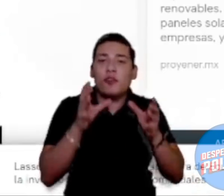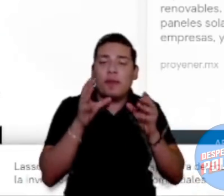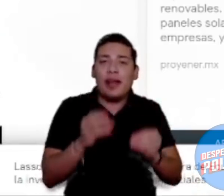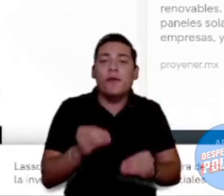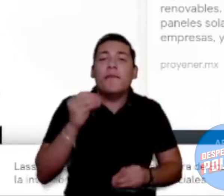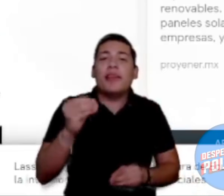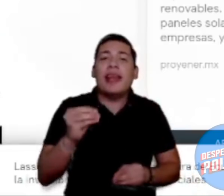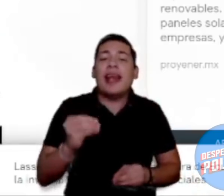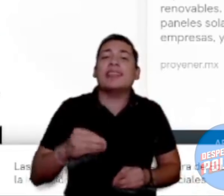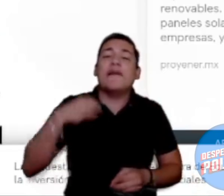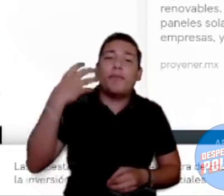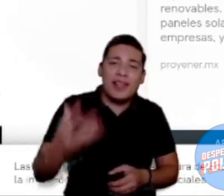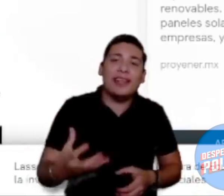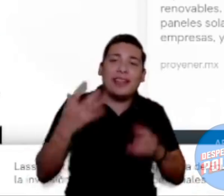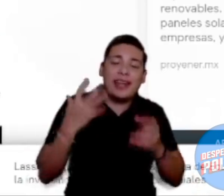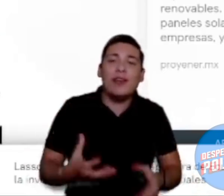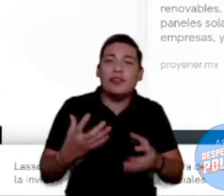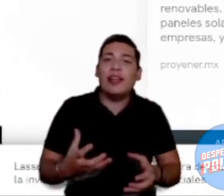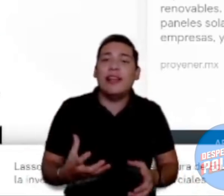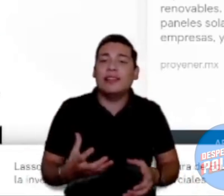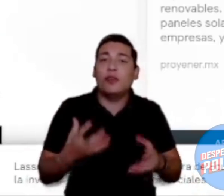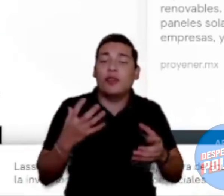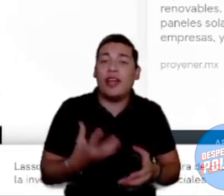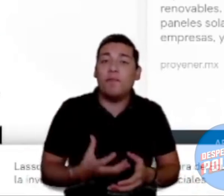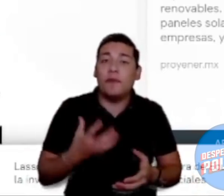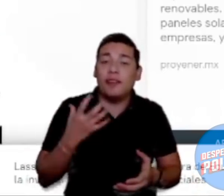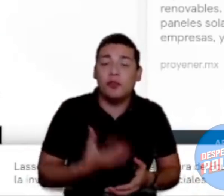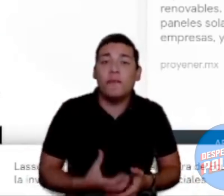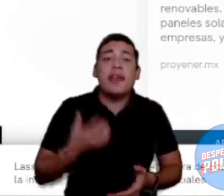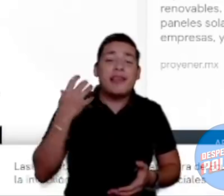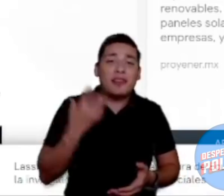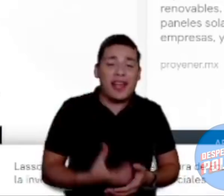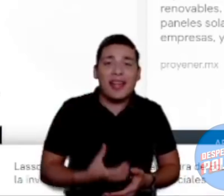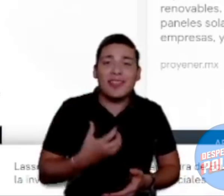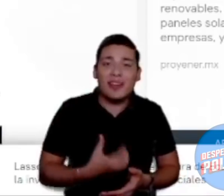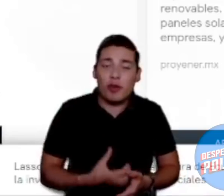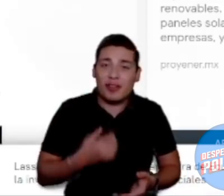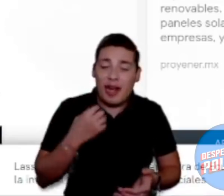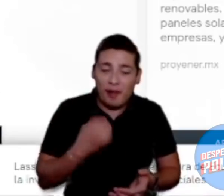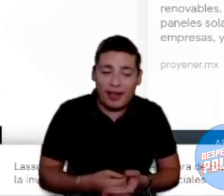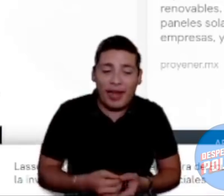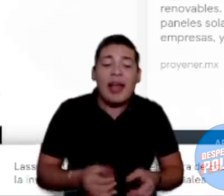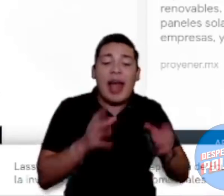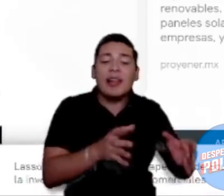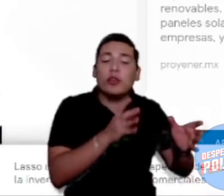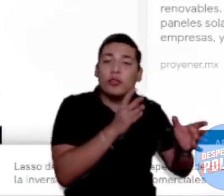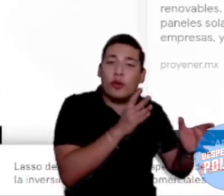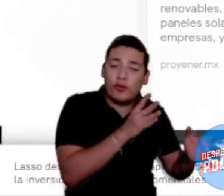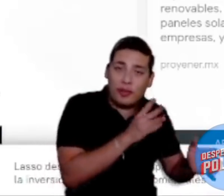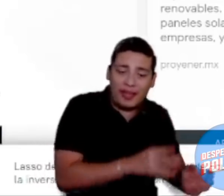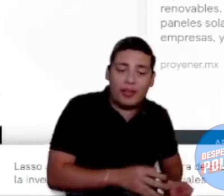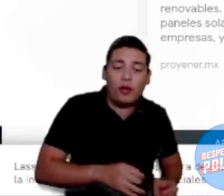el recopilado de las empresas que Carlos Salinas de Gortari privatizó. Entre ellas se encuentra la banca,